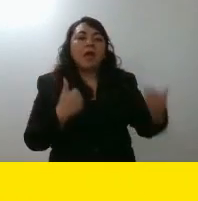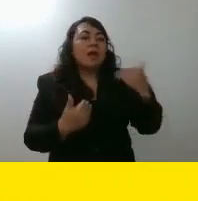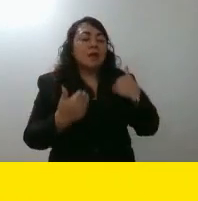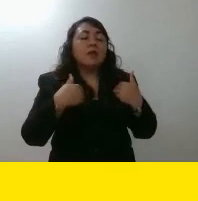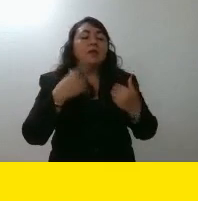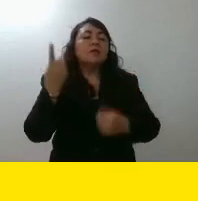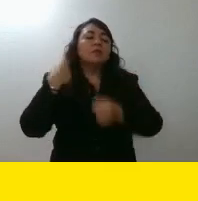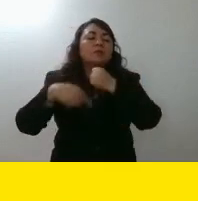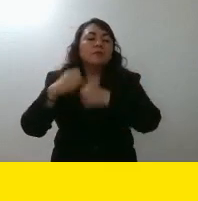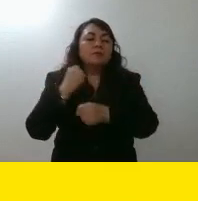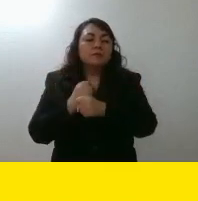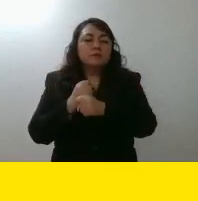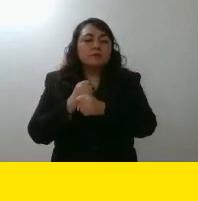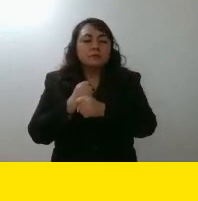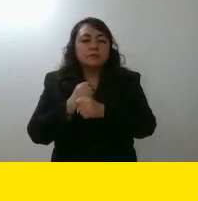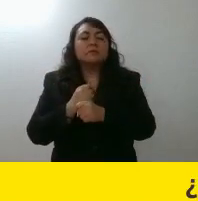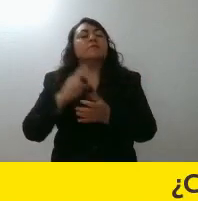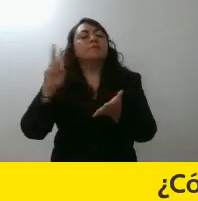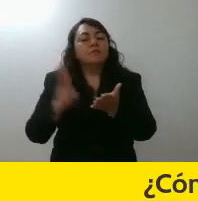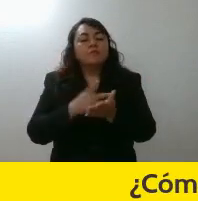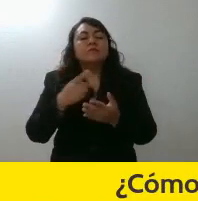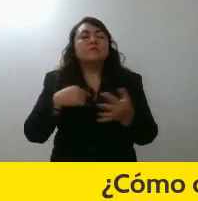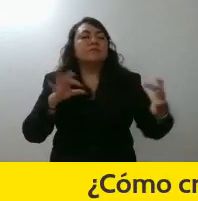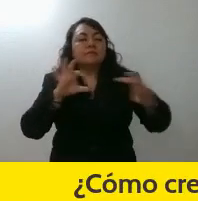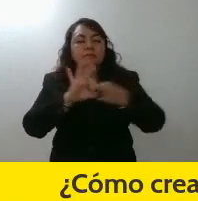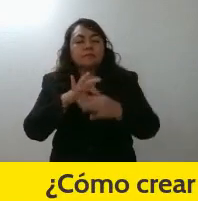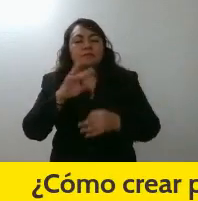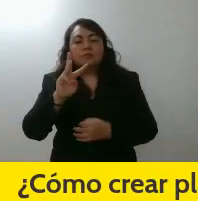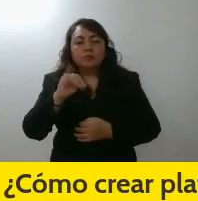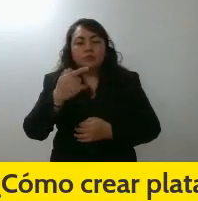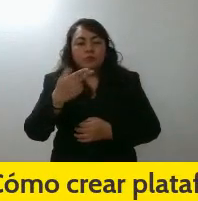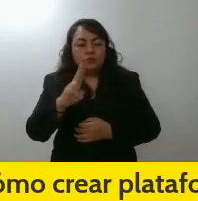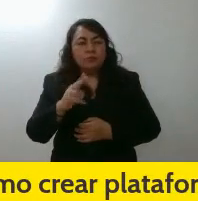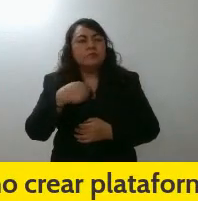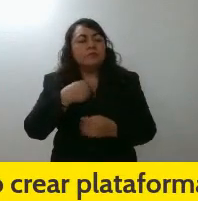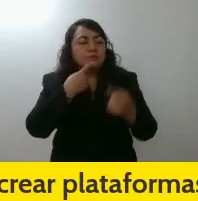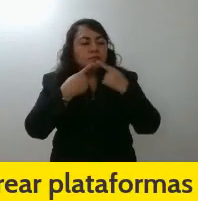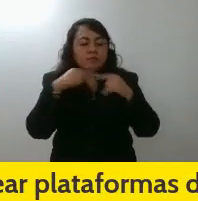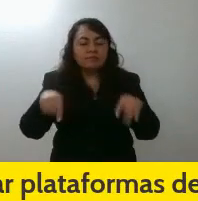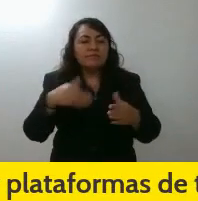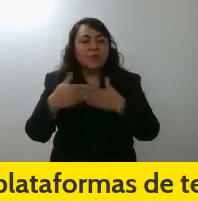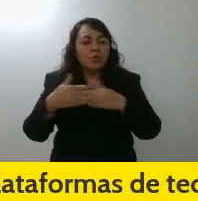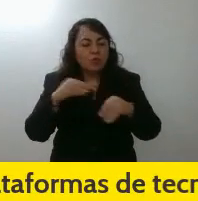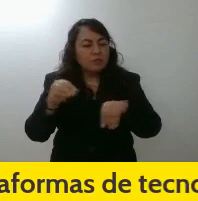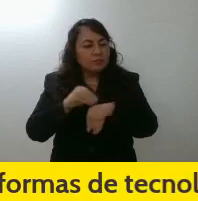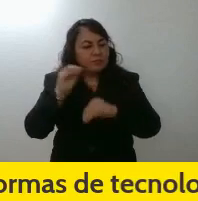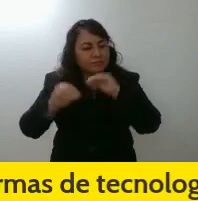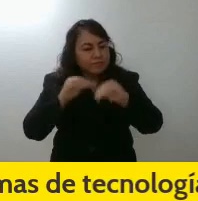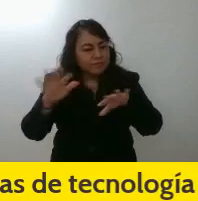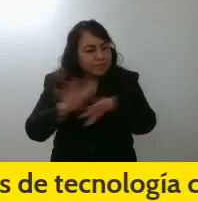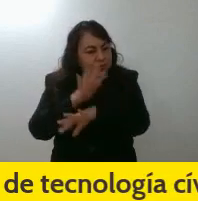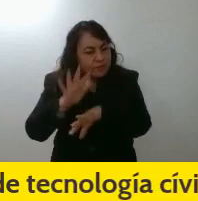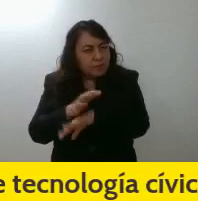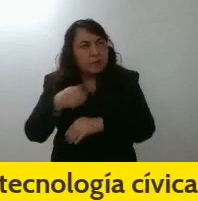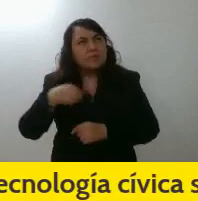cuando encaramos el rediseño con Wingu, lo que pensamos fue de qué manera